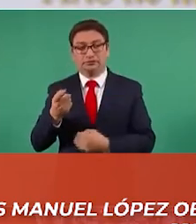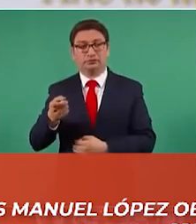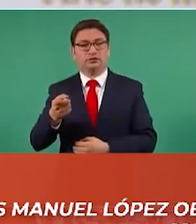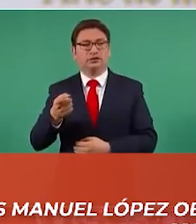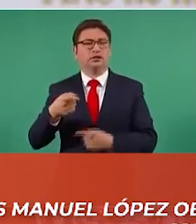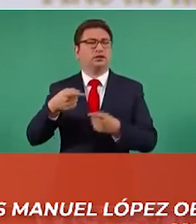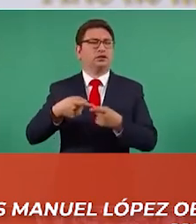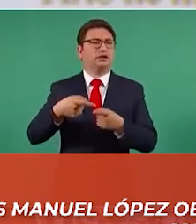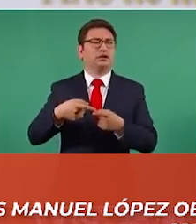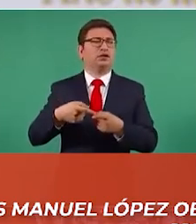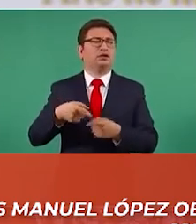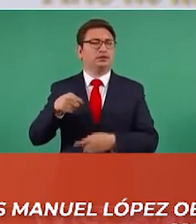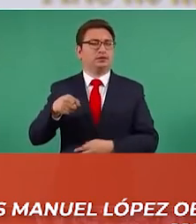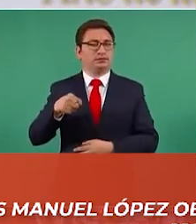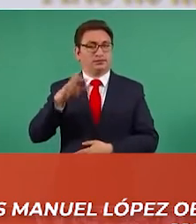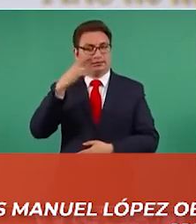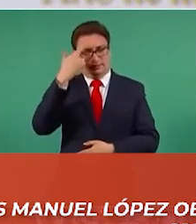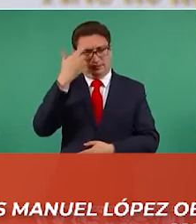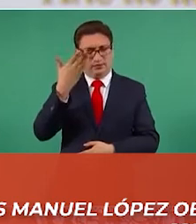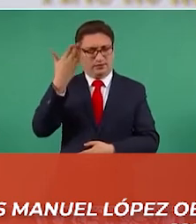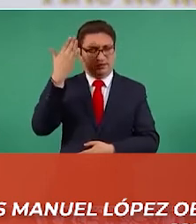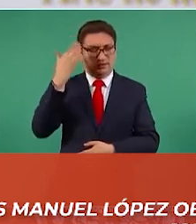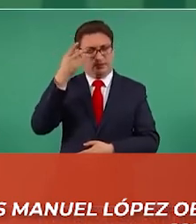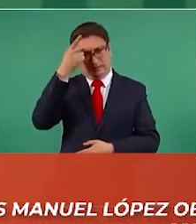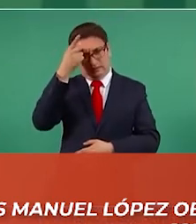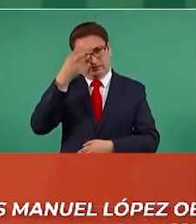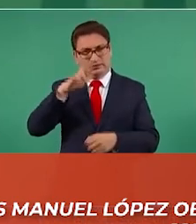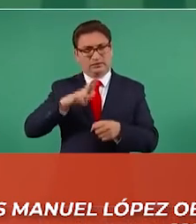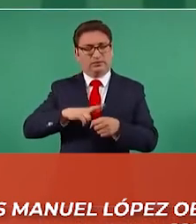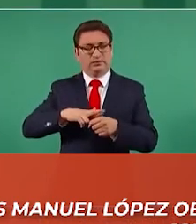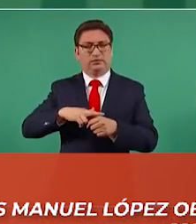el que estaba de director de Pemex,